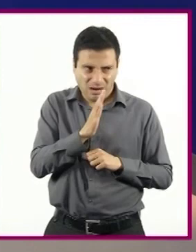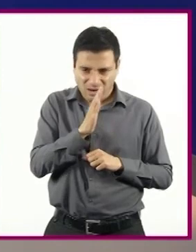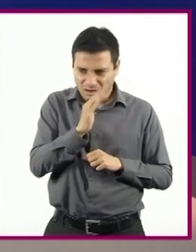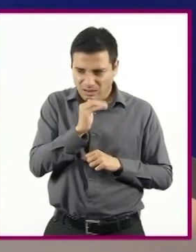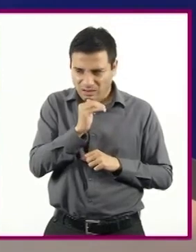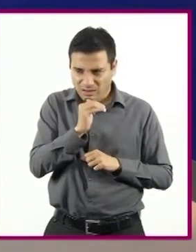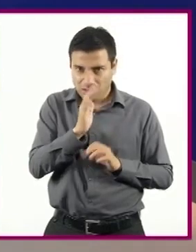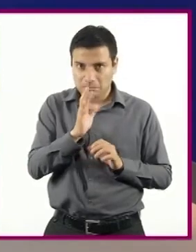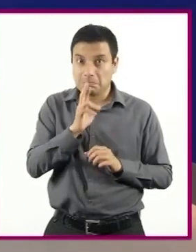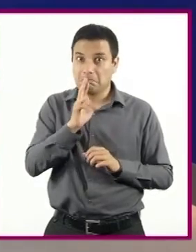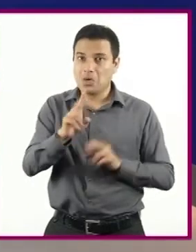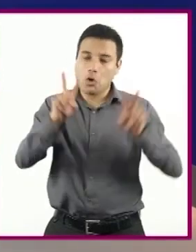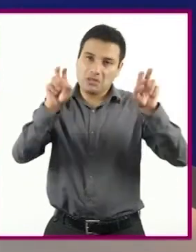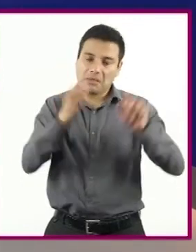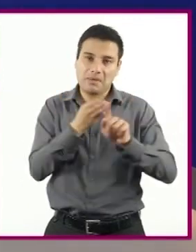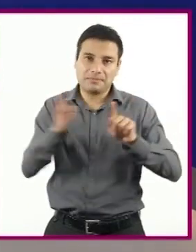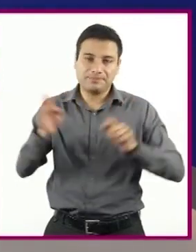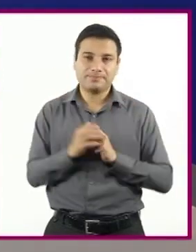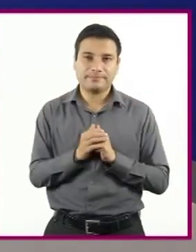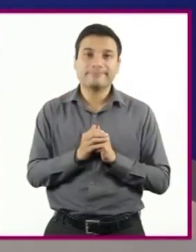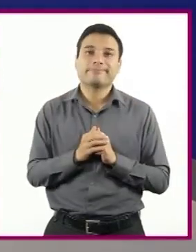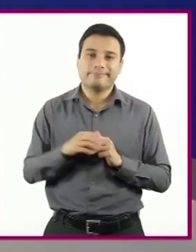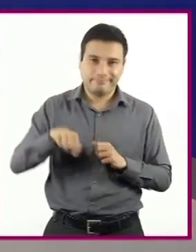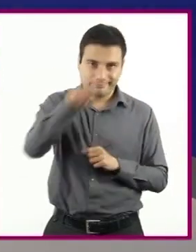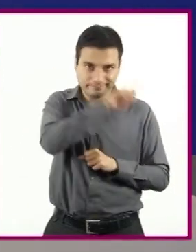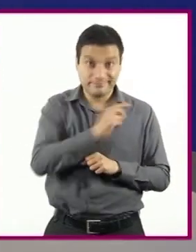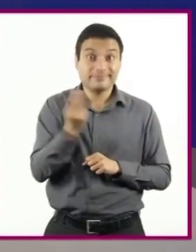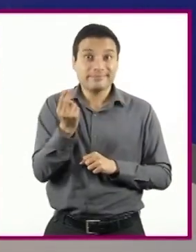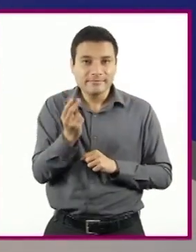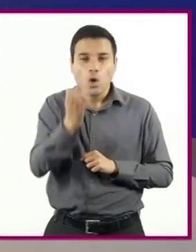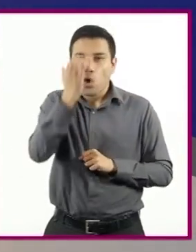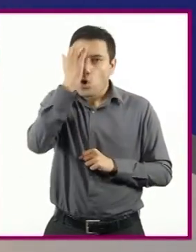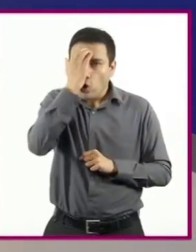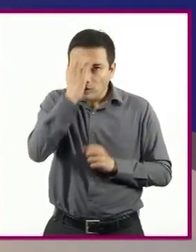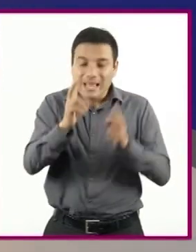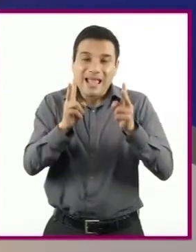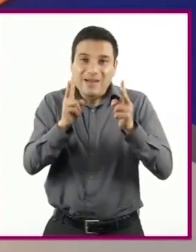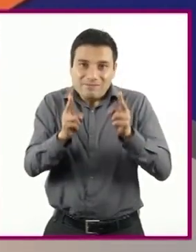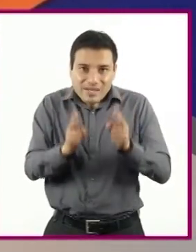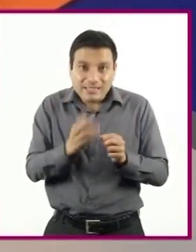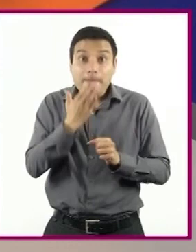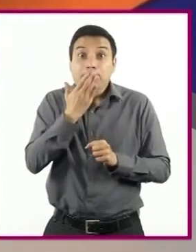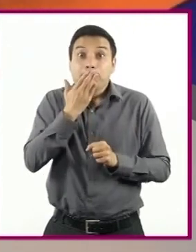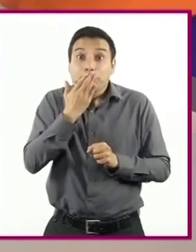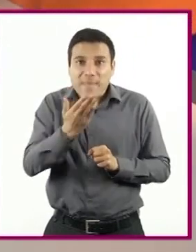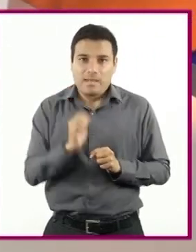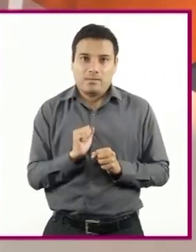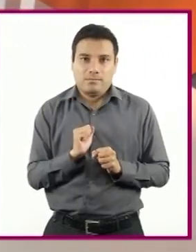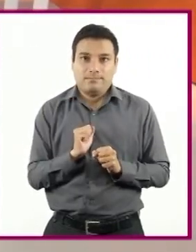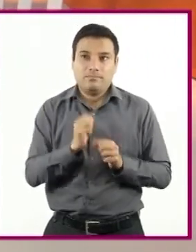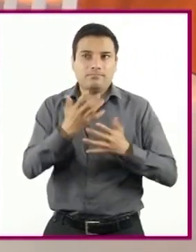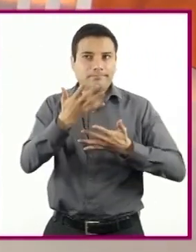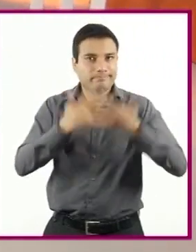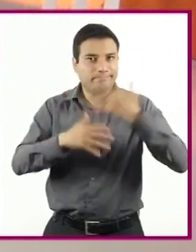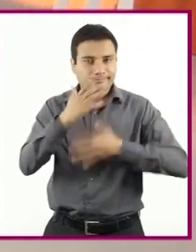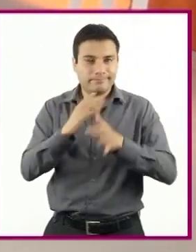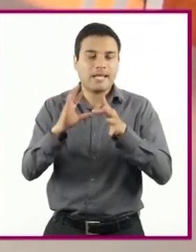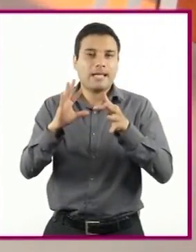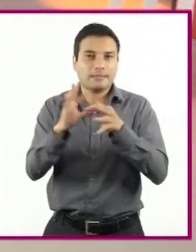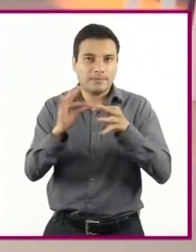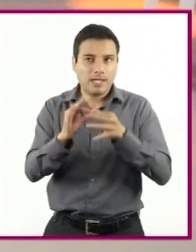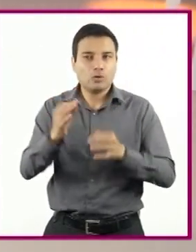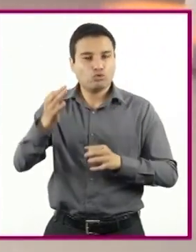es, Leslie. Por eso hay que conocer bien cuál es la interpretación o sentido del refrán, dicho o pregón, para poderlos